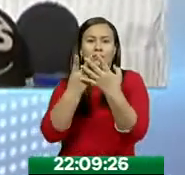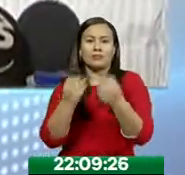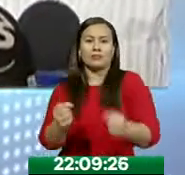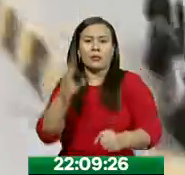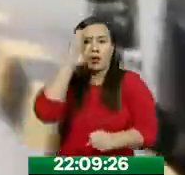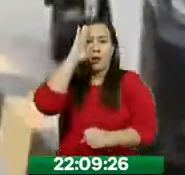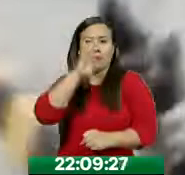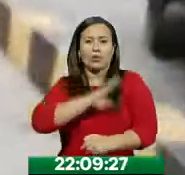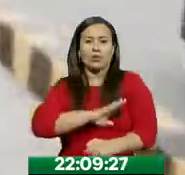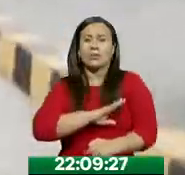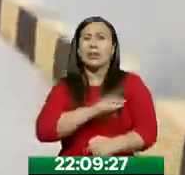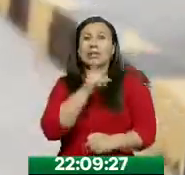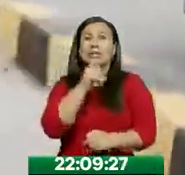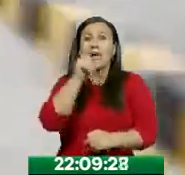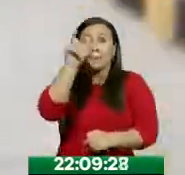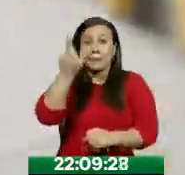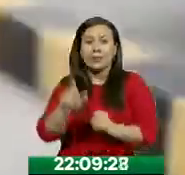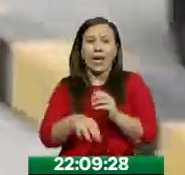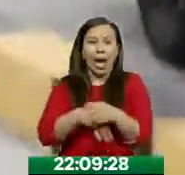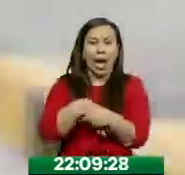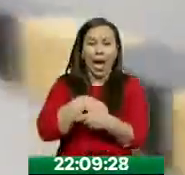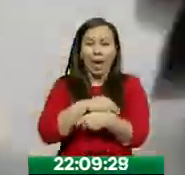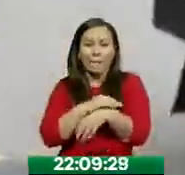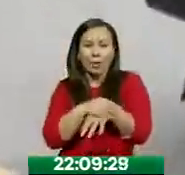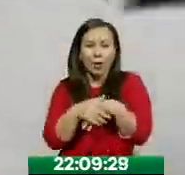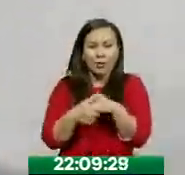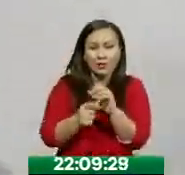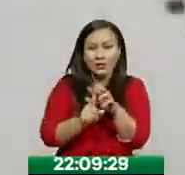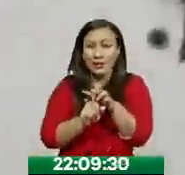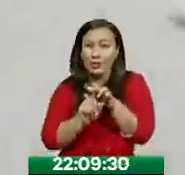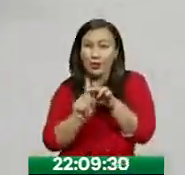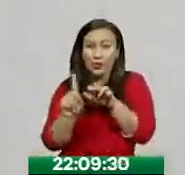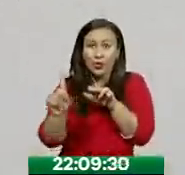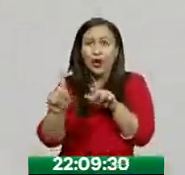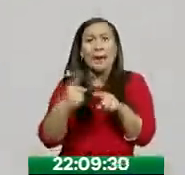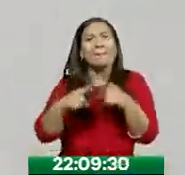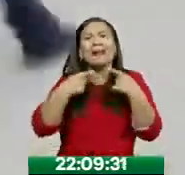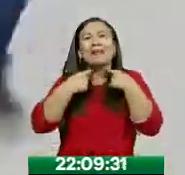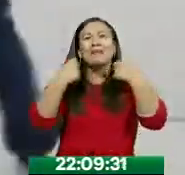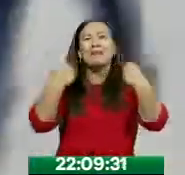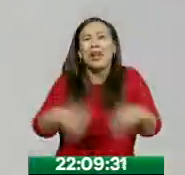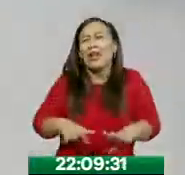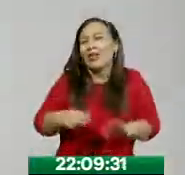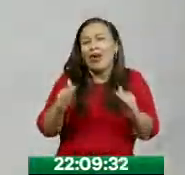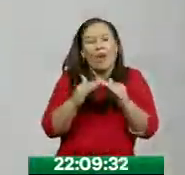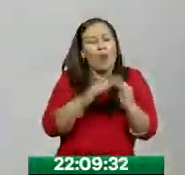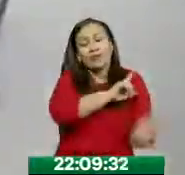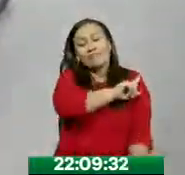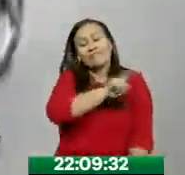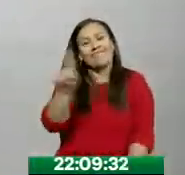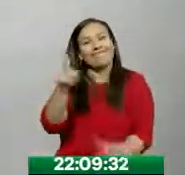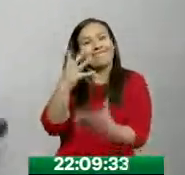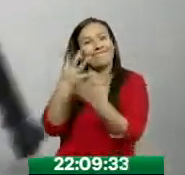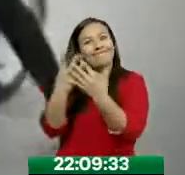policiales. Un individuo que aprovechó la oportunidad, pero que no lo llevó muy lejos, informó Julio César Saona.